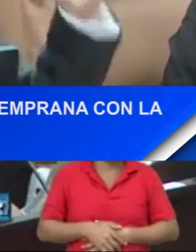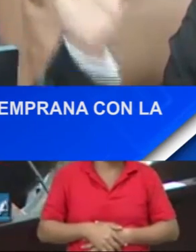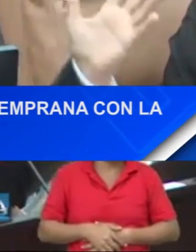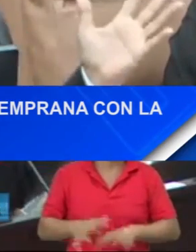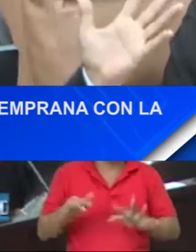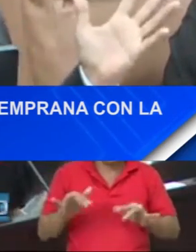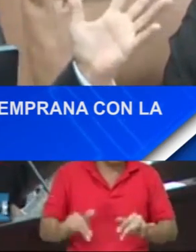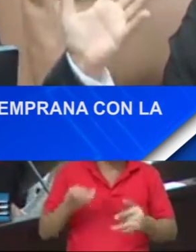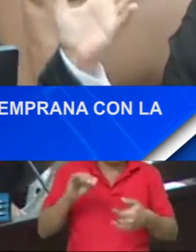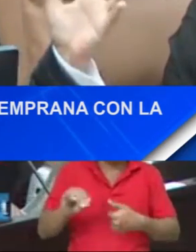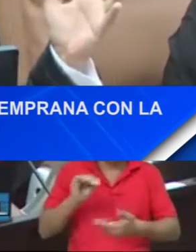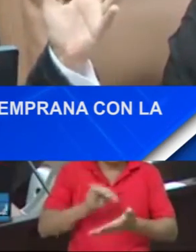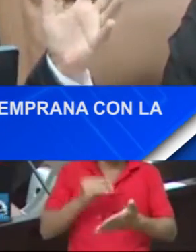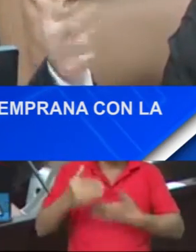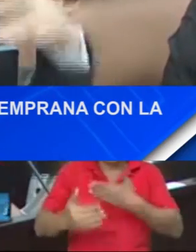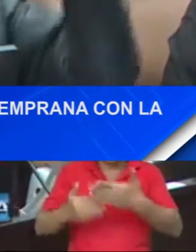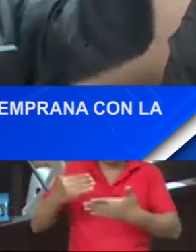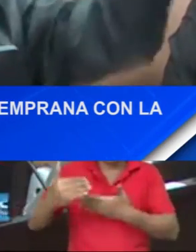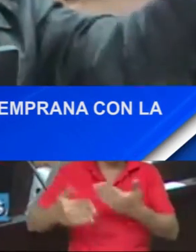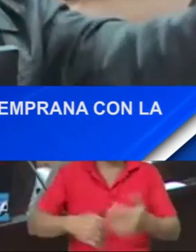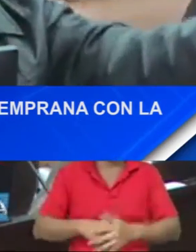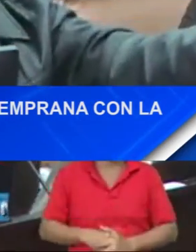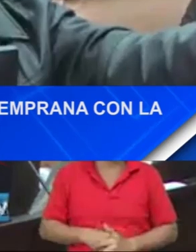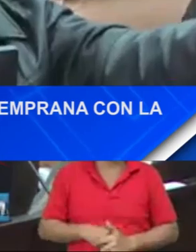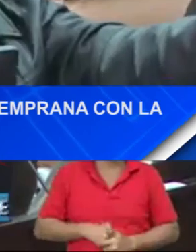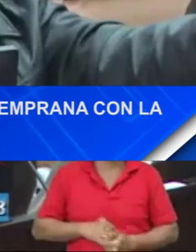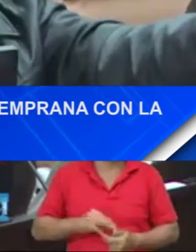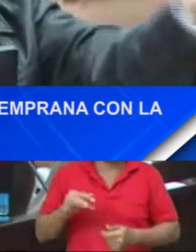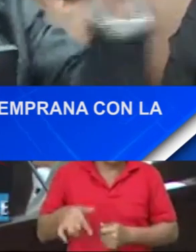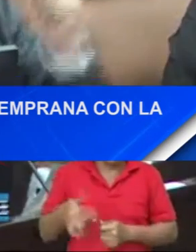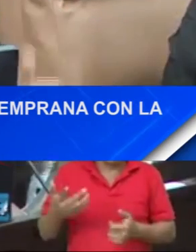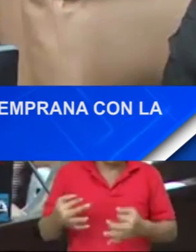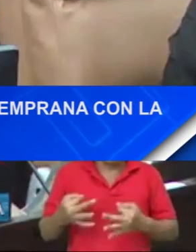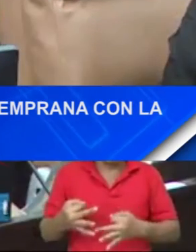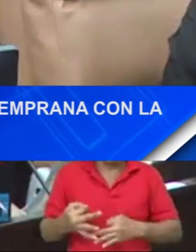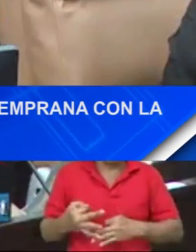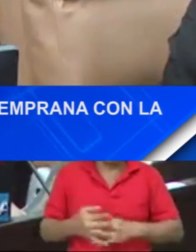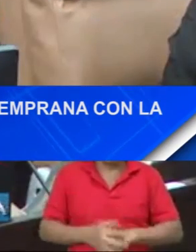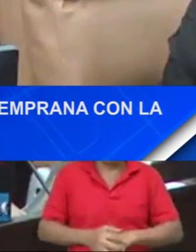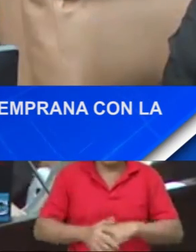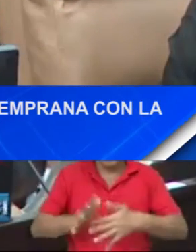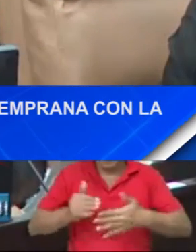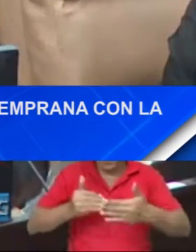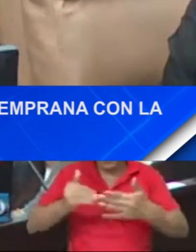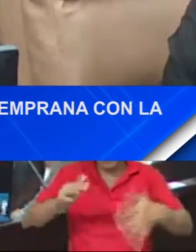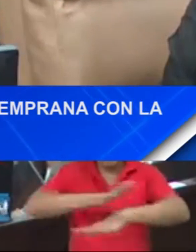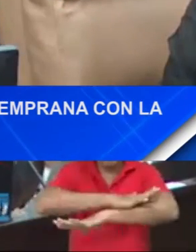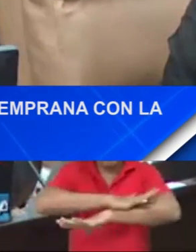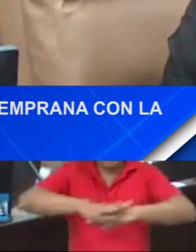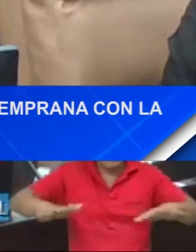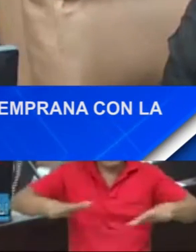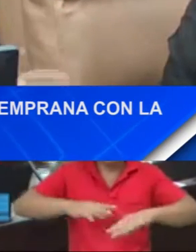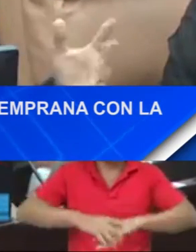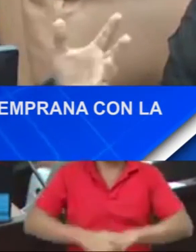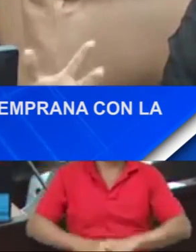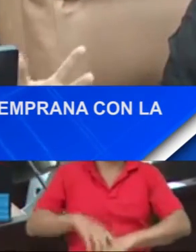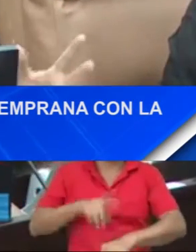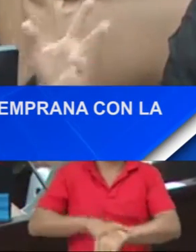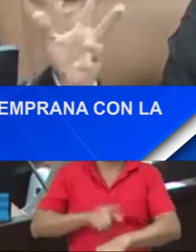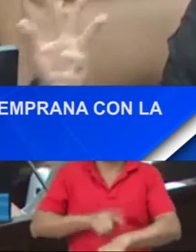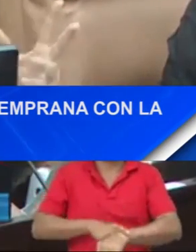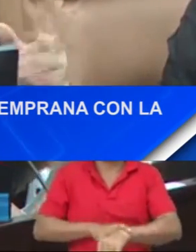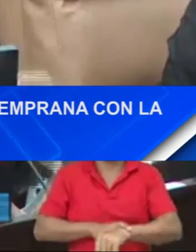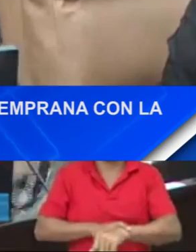que ya está en un proceso de negociación y que debe de estar prácticamente en una culminación de negociaciones en un